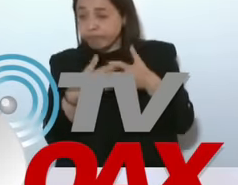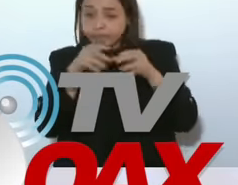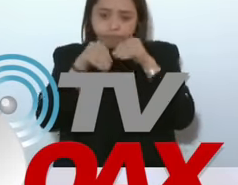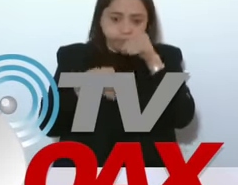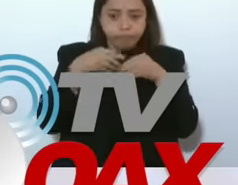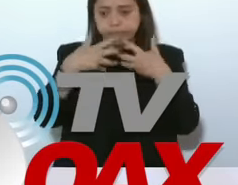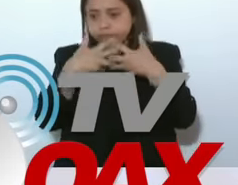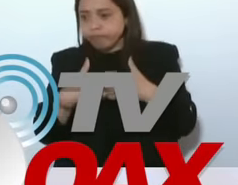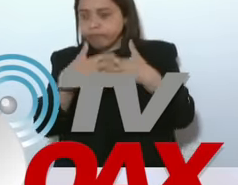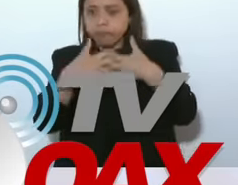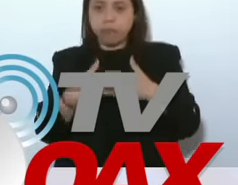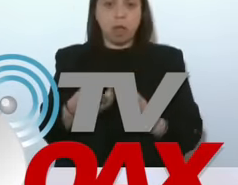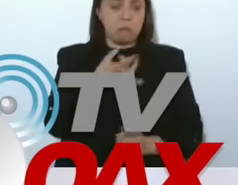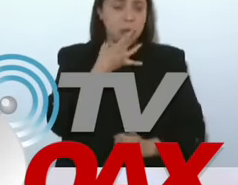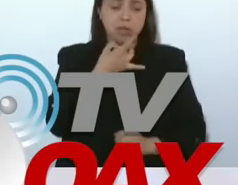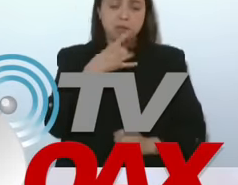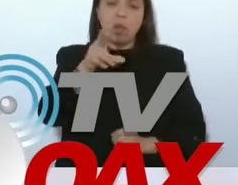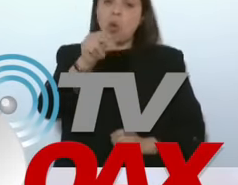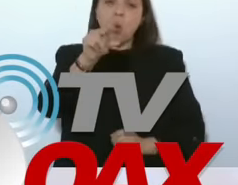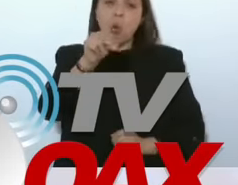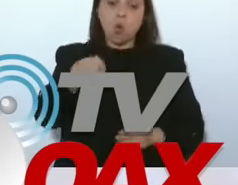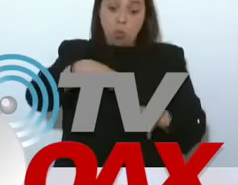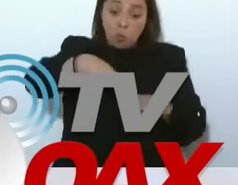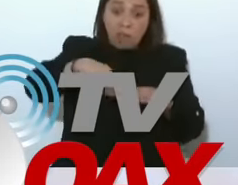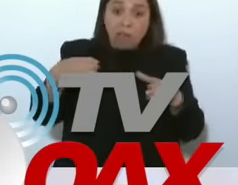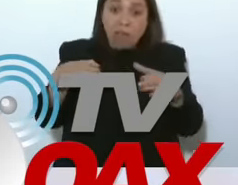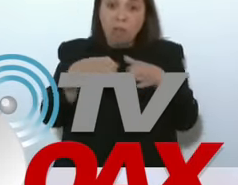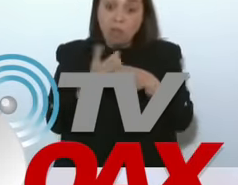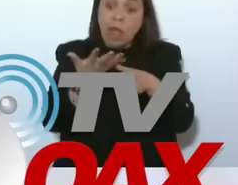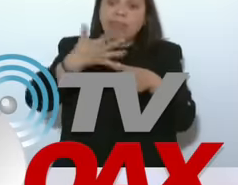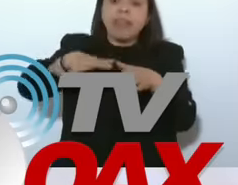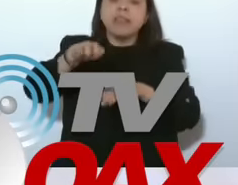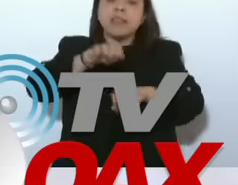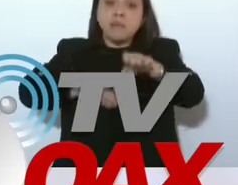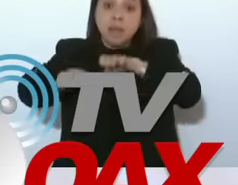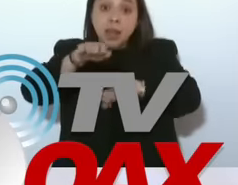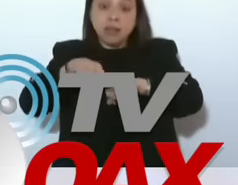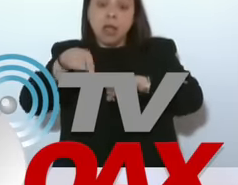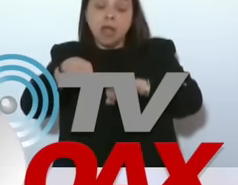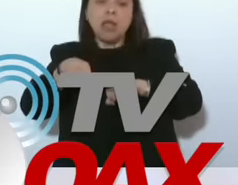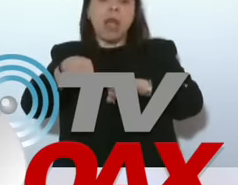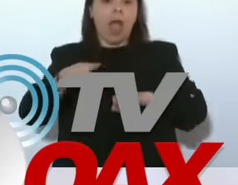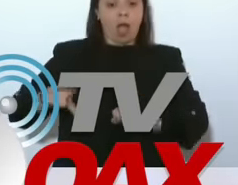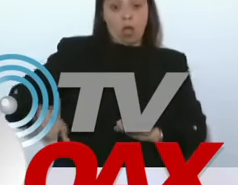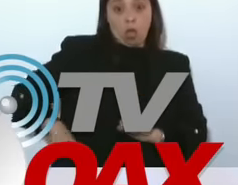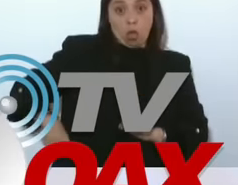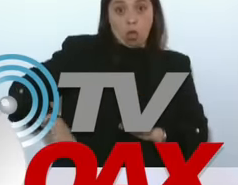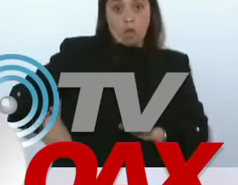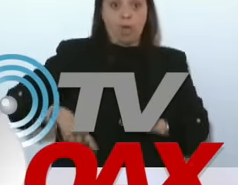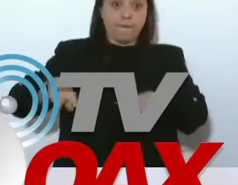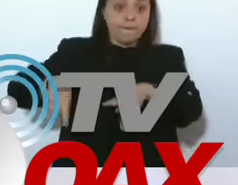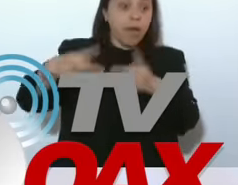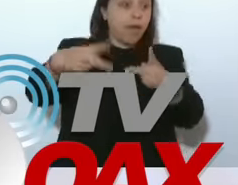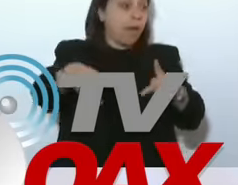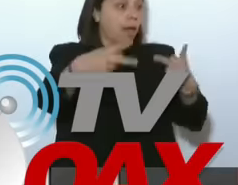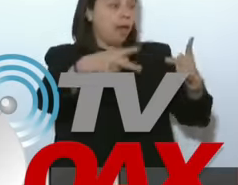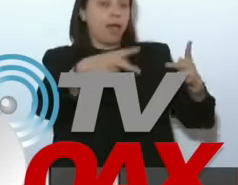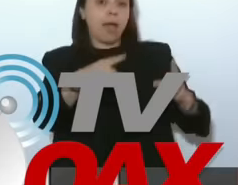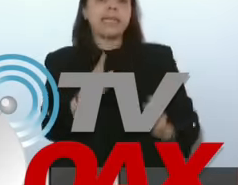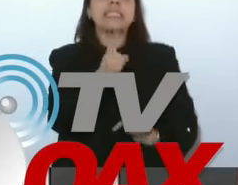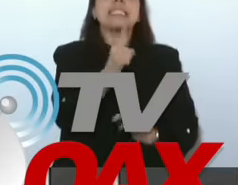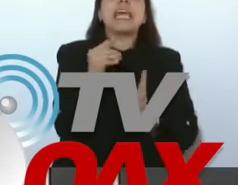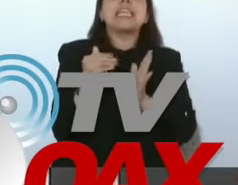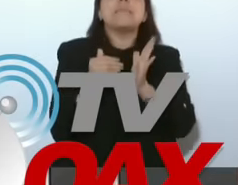medicinas. Y esas 10 empresas le vendían al gobierno 100 mil millones de pesos al